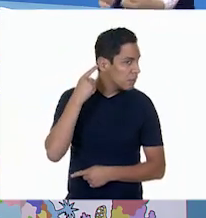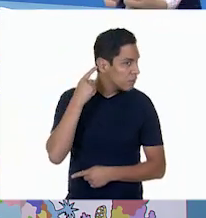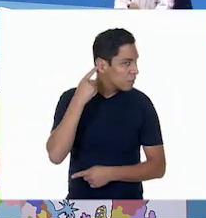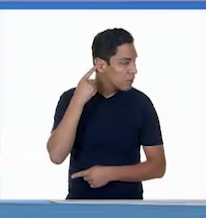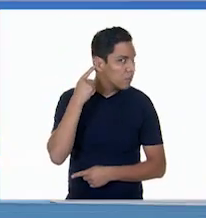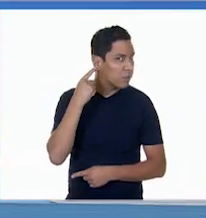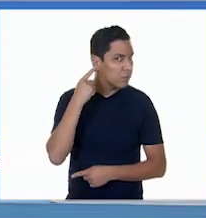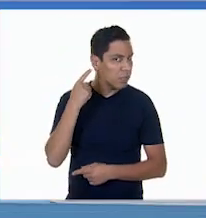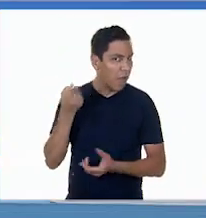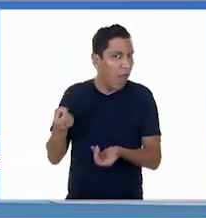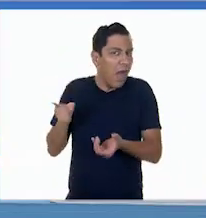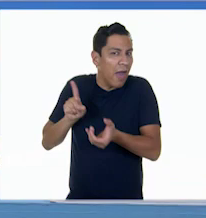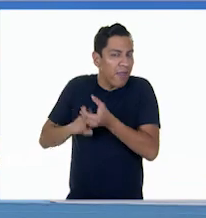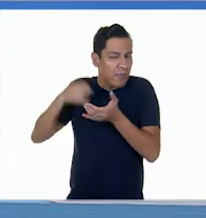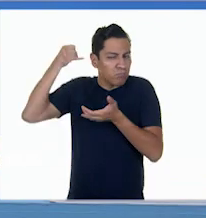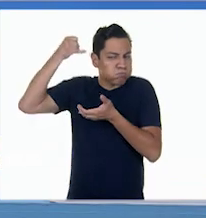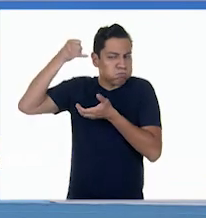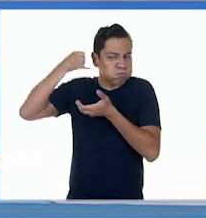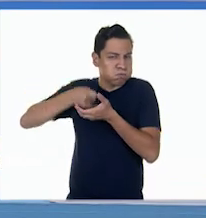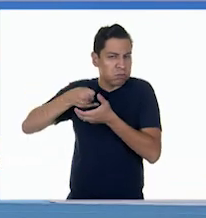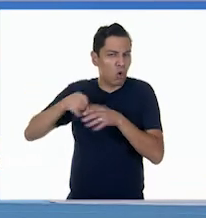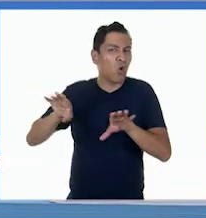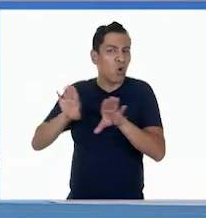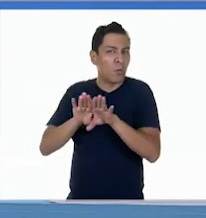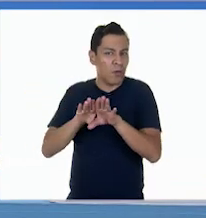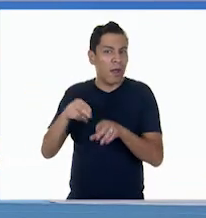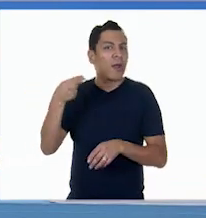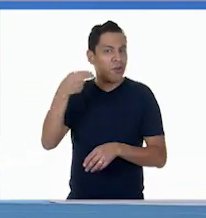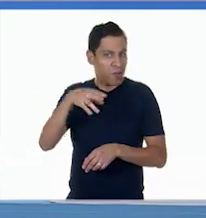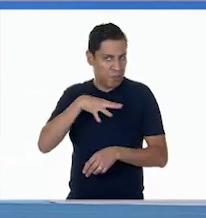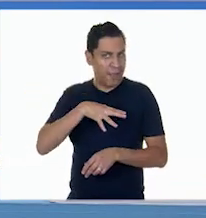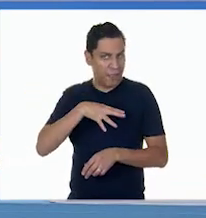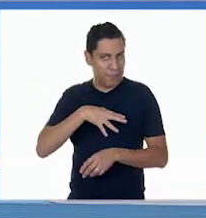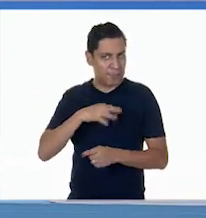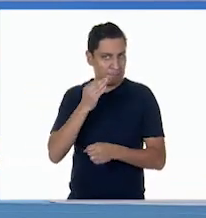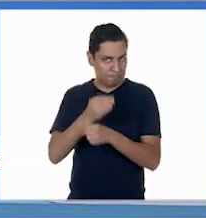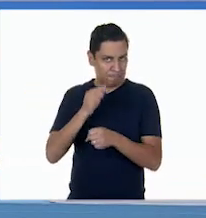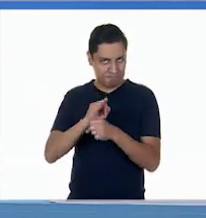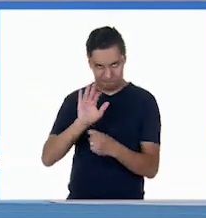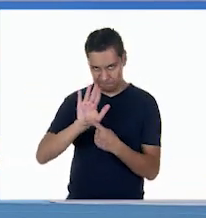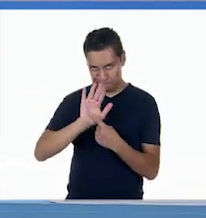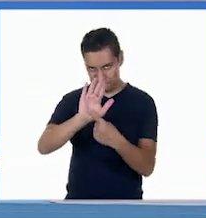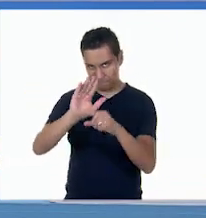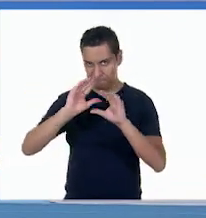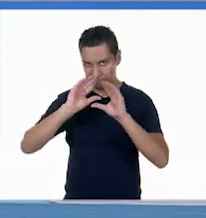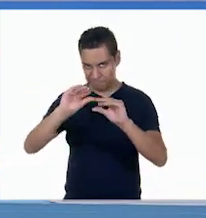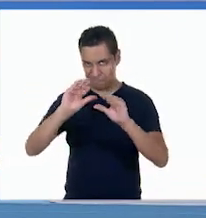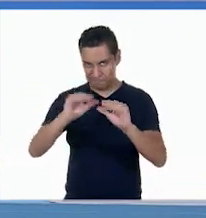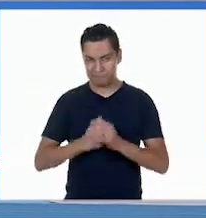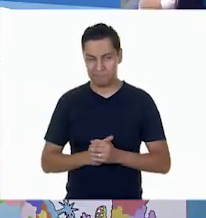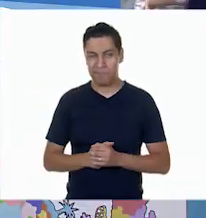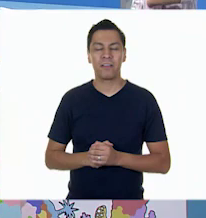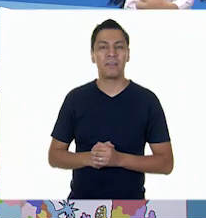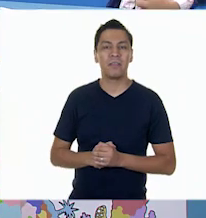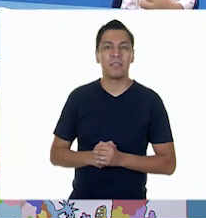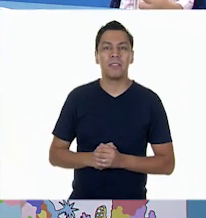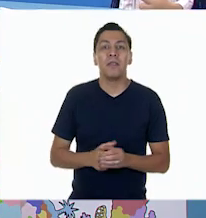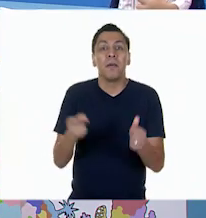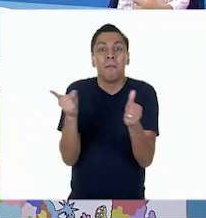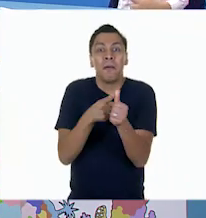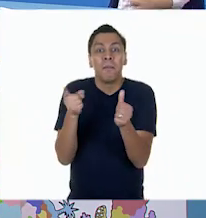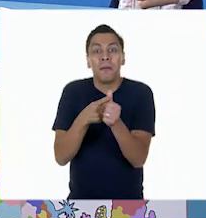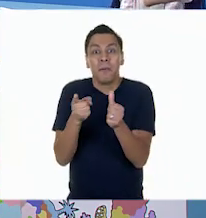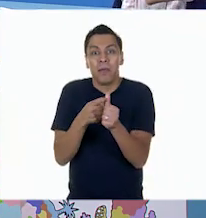y también lo voy a registrar aquí en mi mente mientras ustedes colocan los nombres. Muy bien. Lo primero es entender